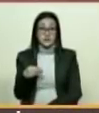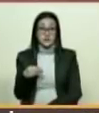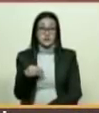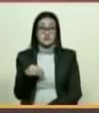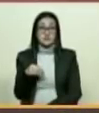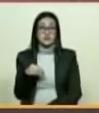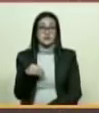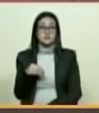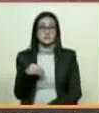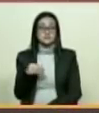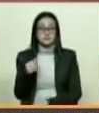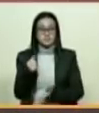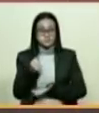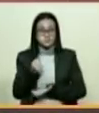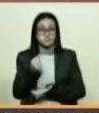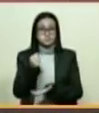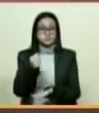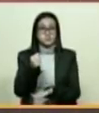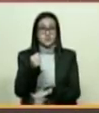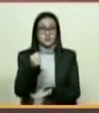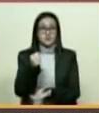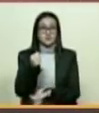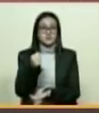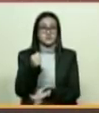se diseñara un bono a través